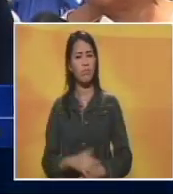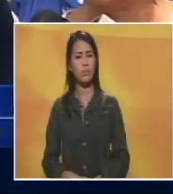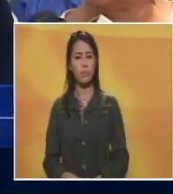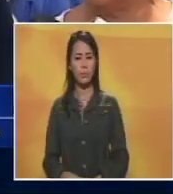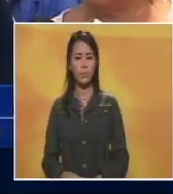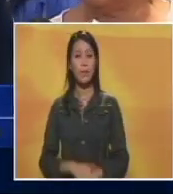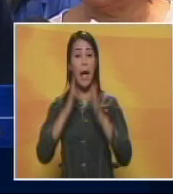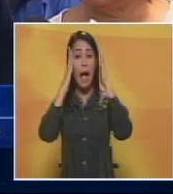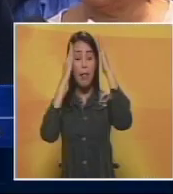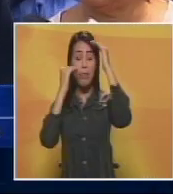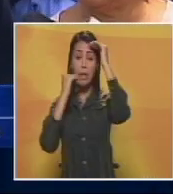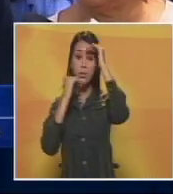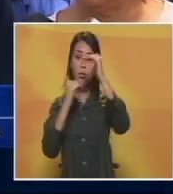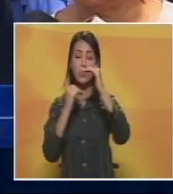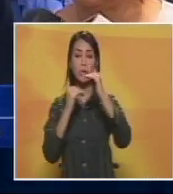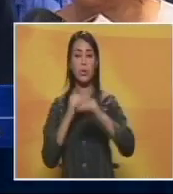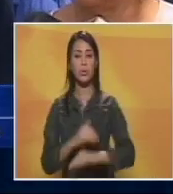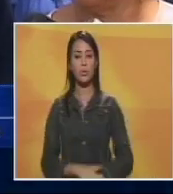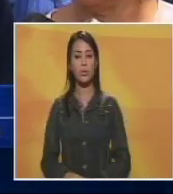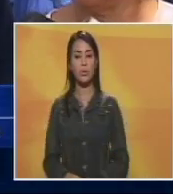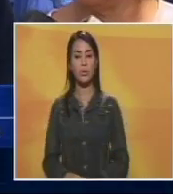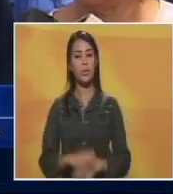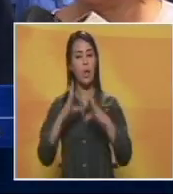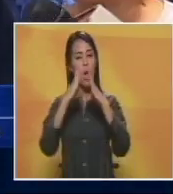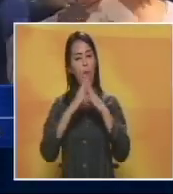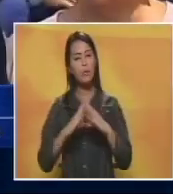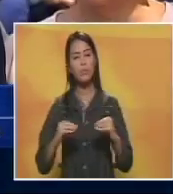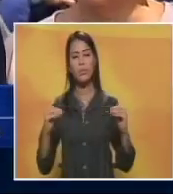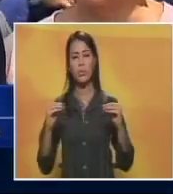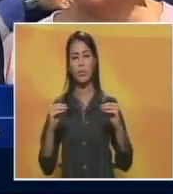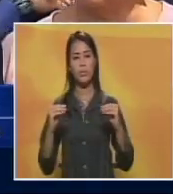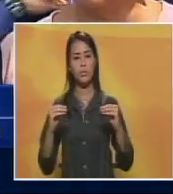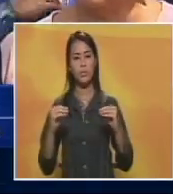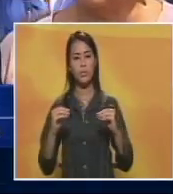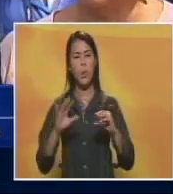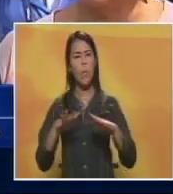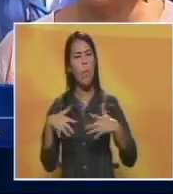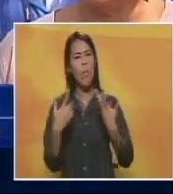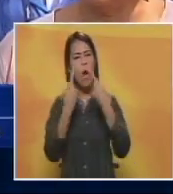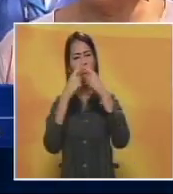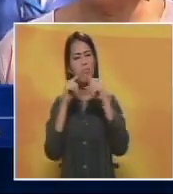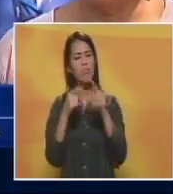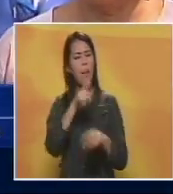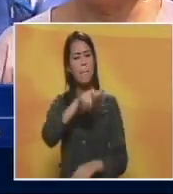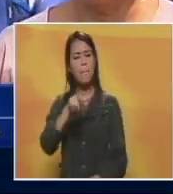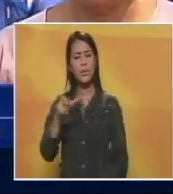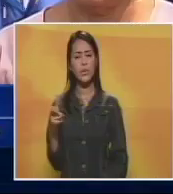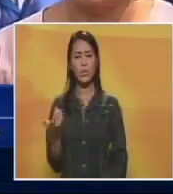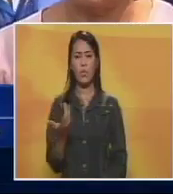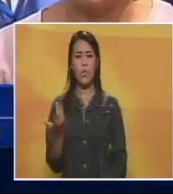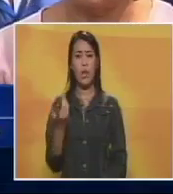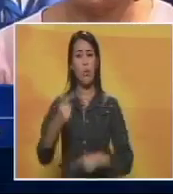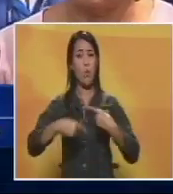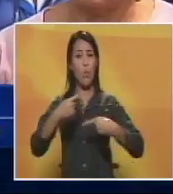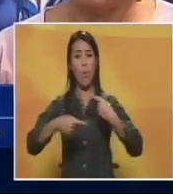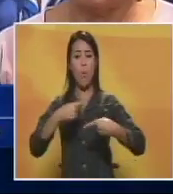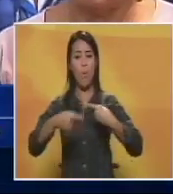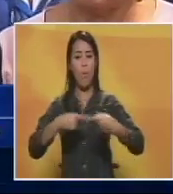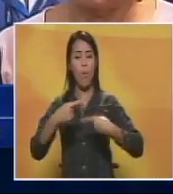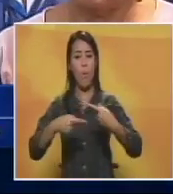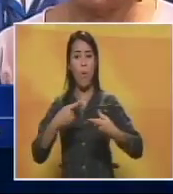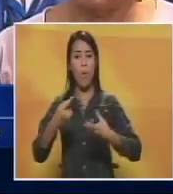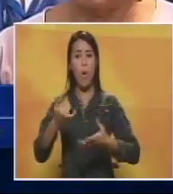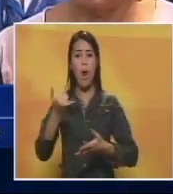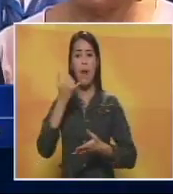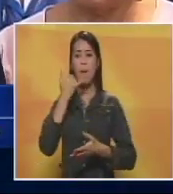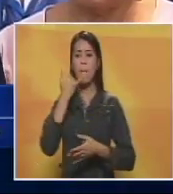poquito de atención a todas las instalaciones. ¿Cuántas cantidades de usuarios a diario pasan